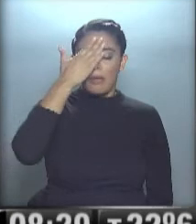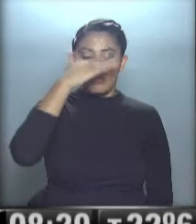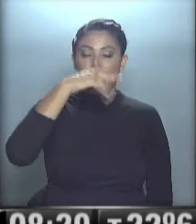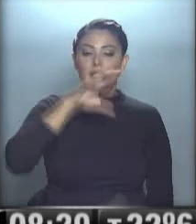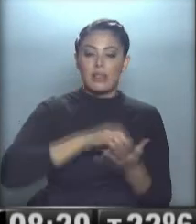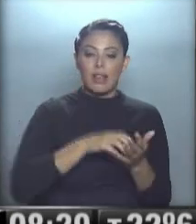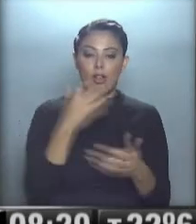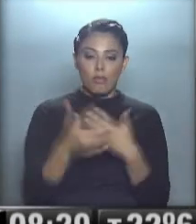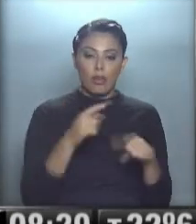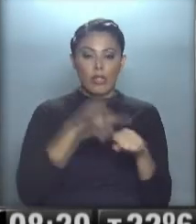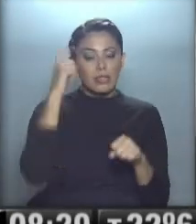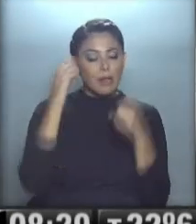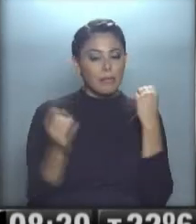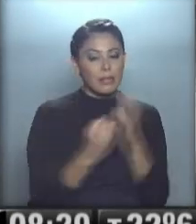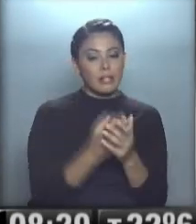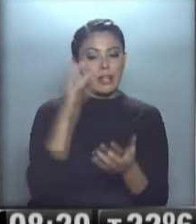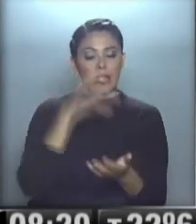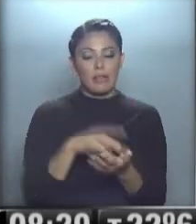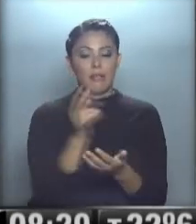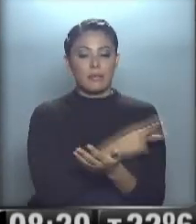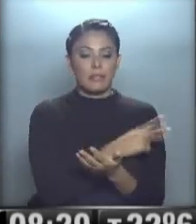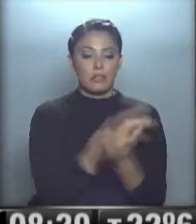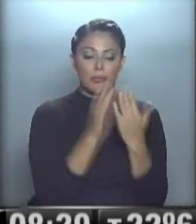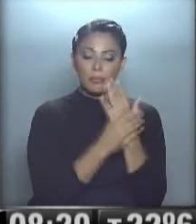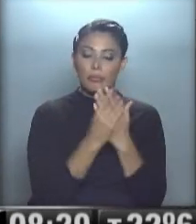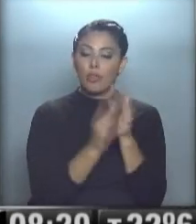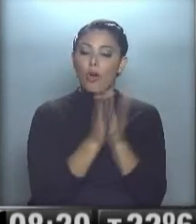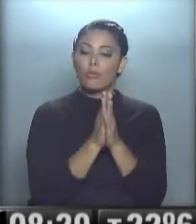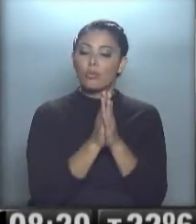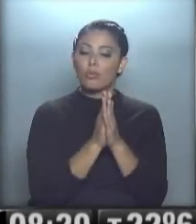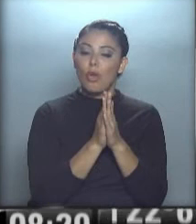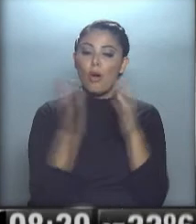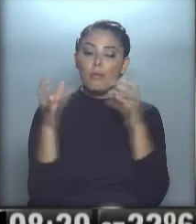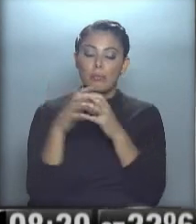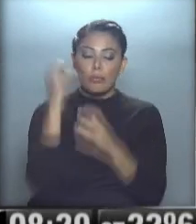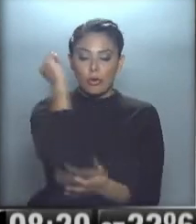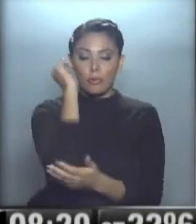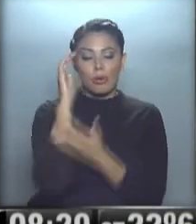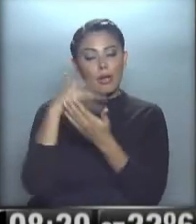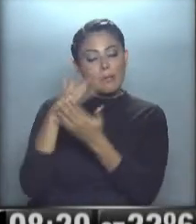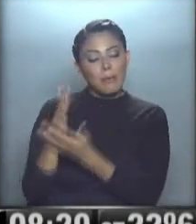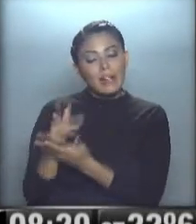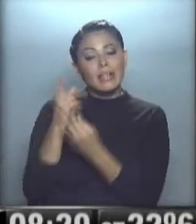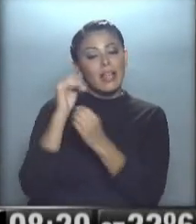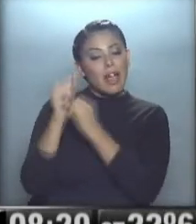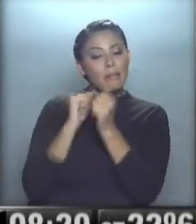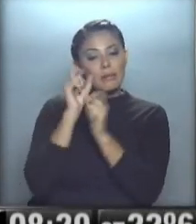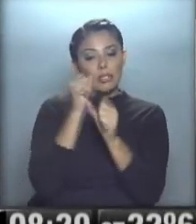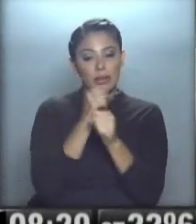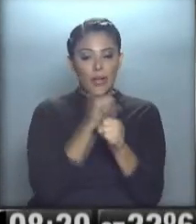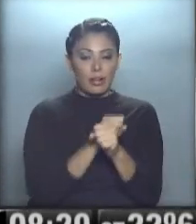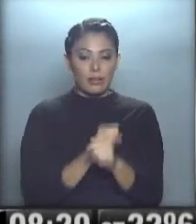Tierra del Fuego, 10 de la mañana, en Jefatura de Gabinete de Ministros, con los miembros del equipo económico y las partes, que son las empresas y los